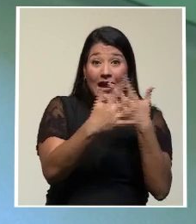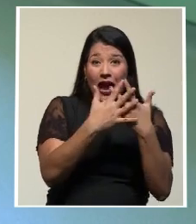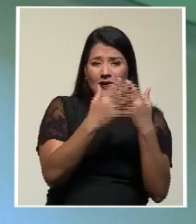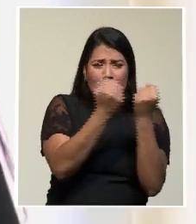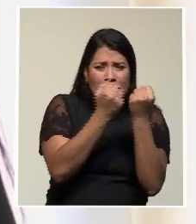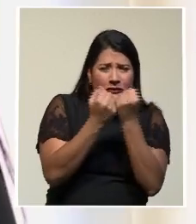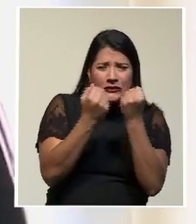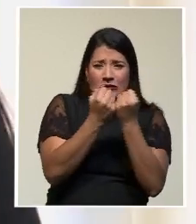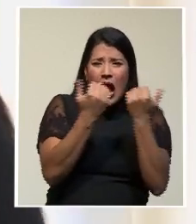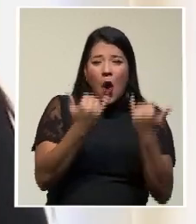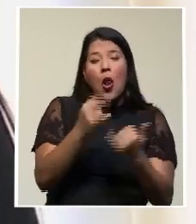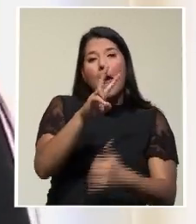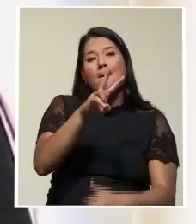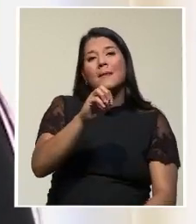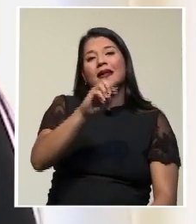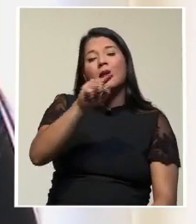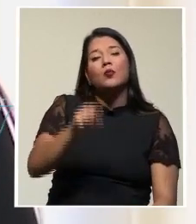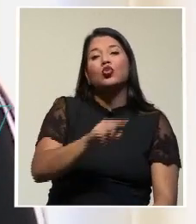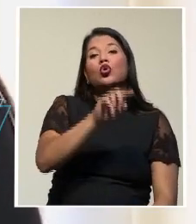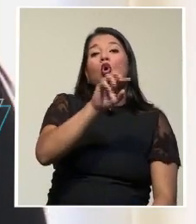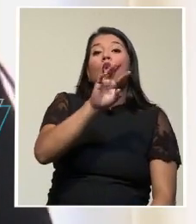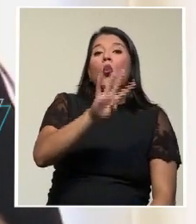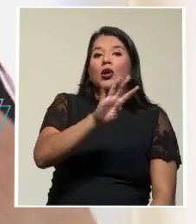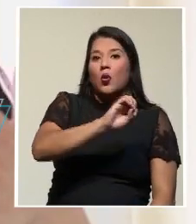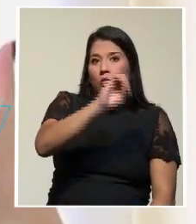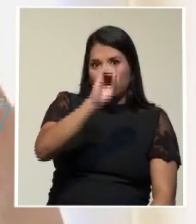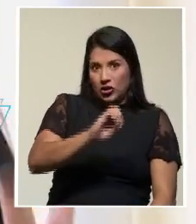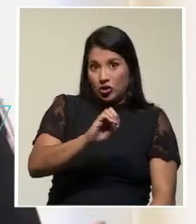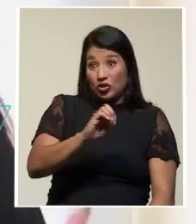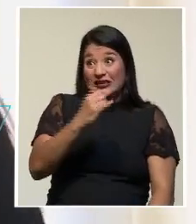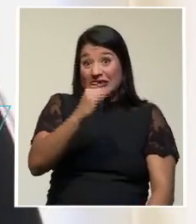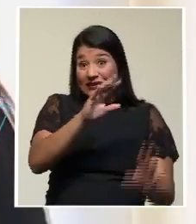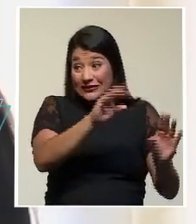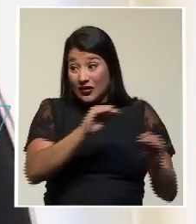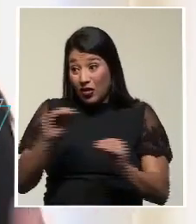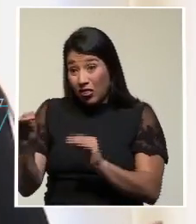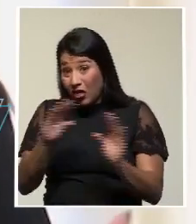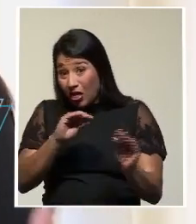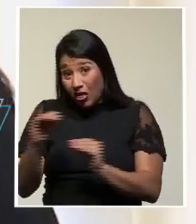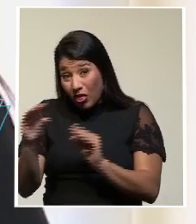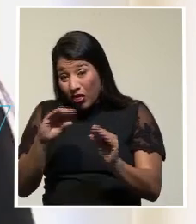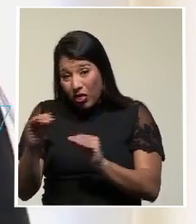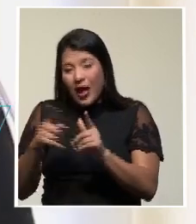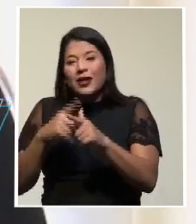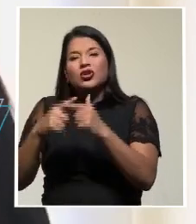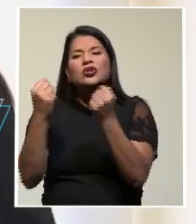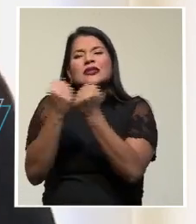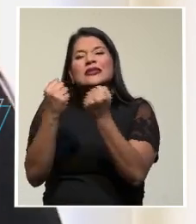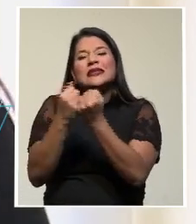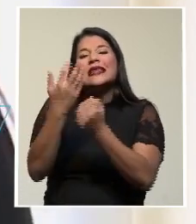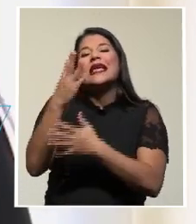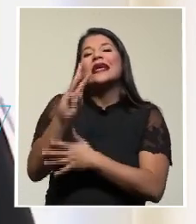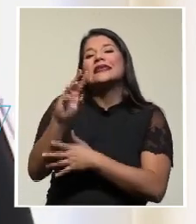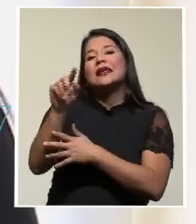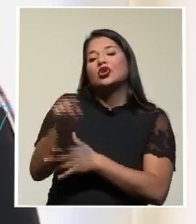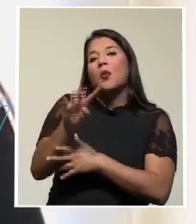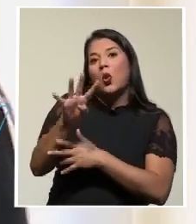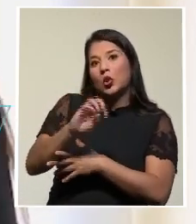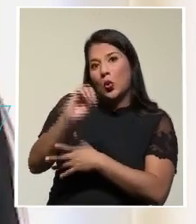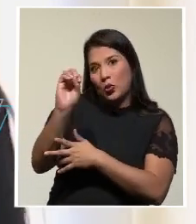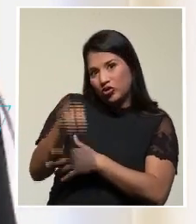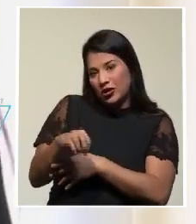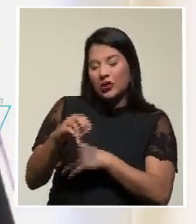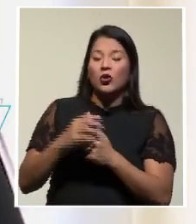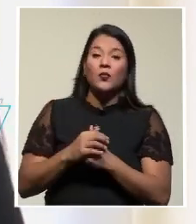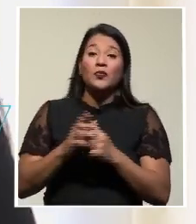al tema de sobrepoblación, pero efectivamente va a ser un respiro porque es un centro grande que inicia de cero, inicia limpio, sin ninguna orden de cierre y sin